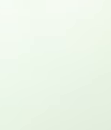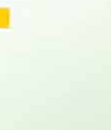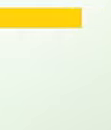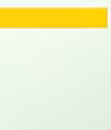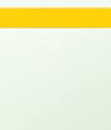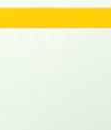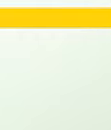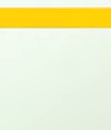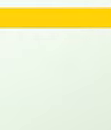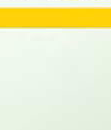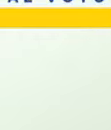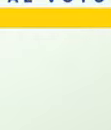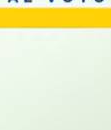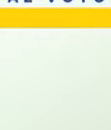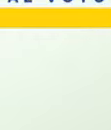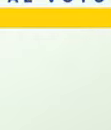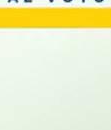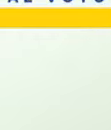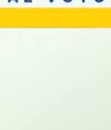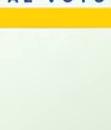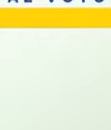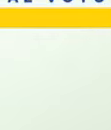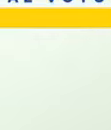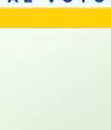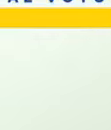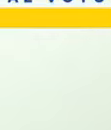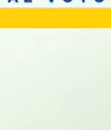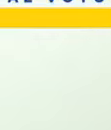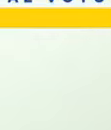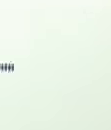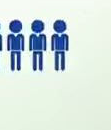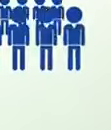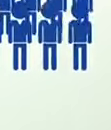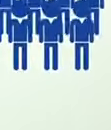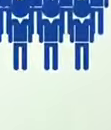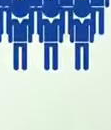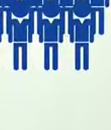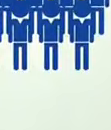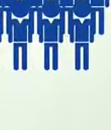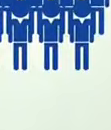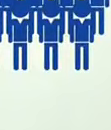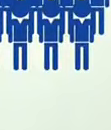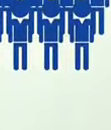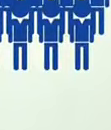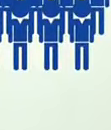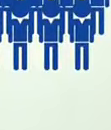Los peruanos hábiles para votar durante las elecciones generales del 2021 son